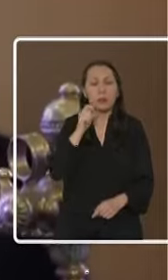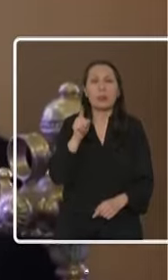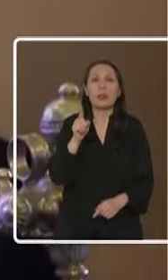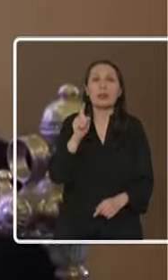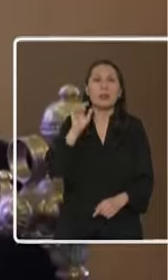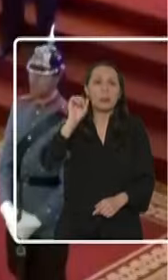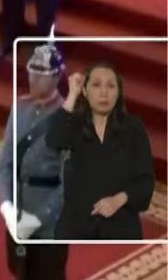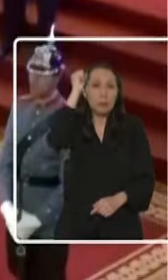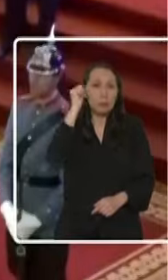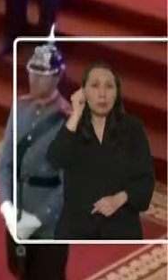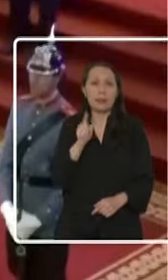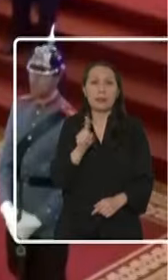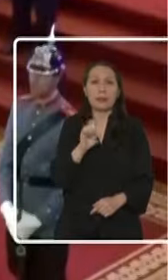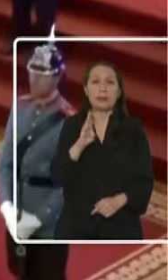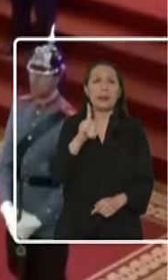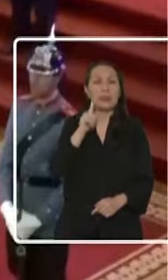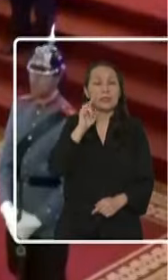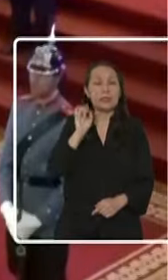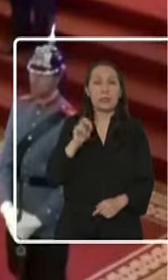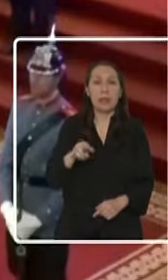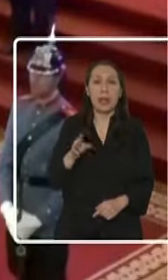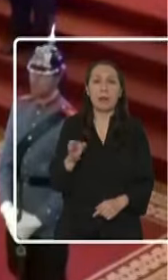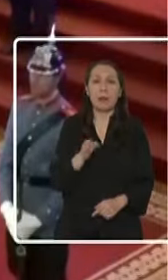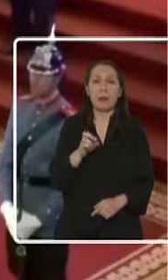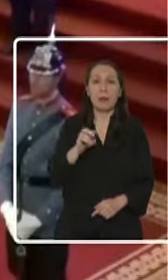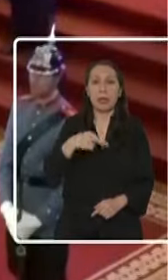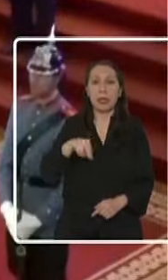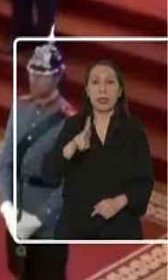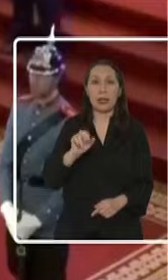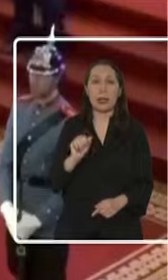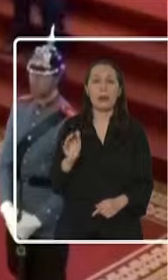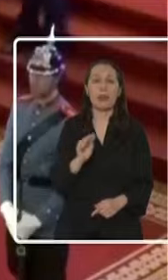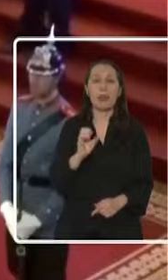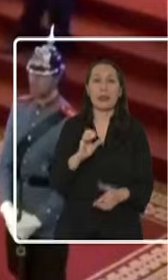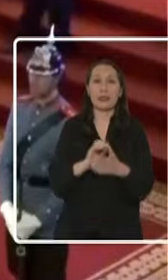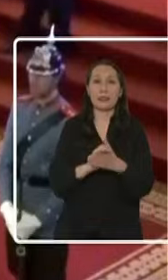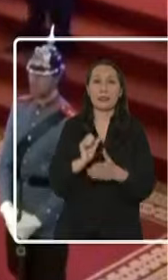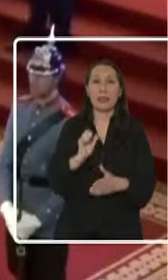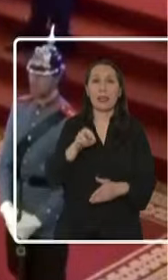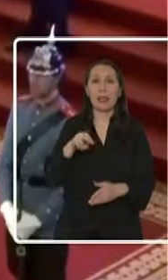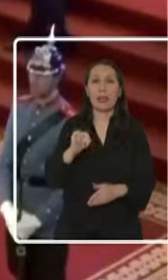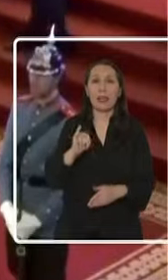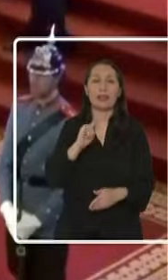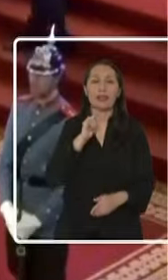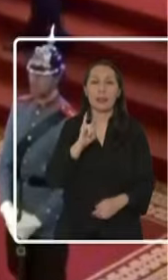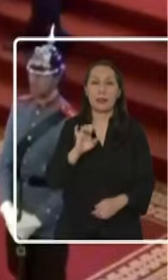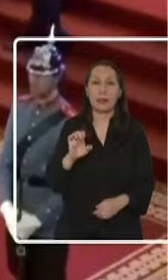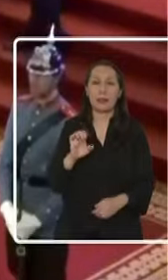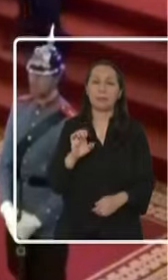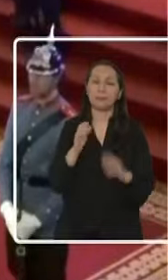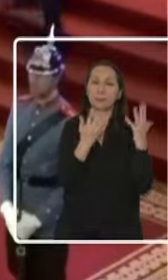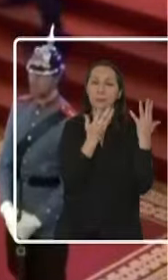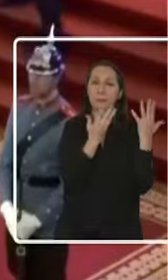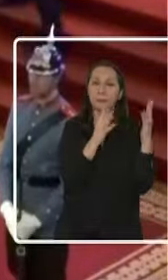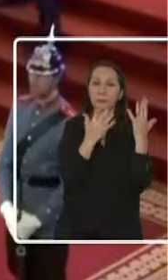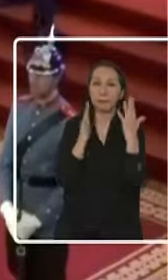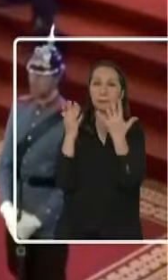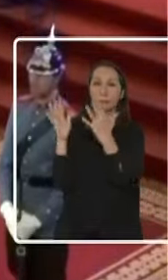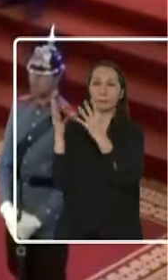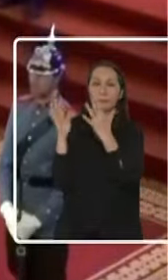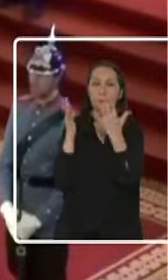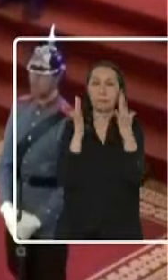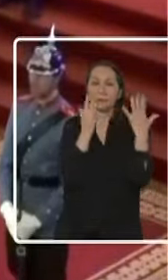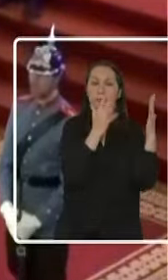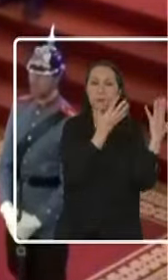dificultades que tuvo que enfrentar Sebastián Piñera en su momento fue un análisis también muy personal el que hace el presidente borich